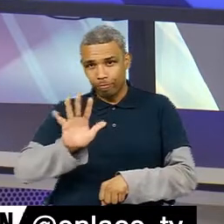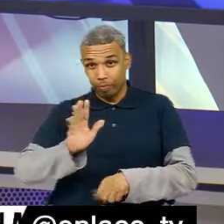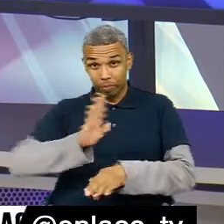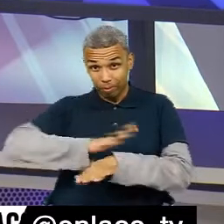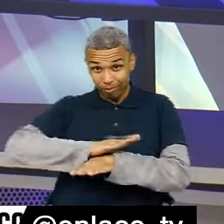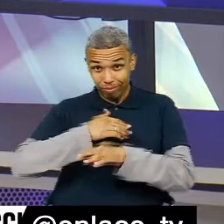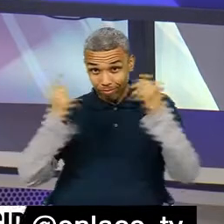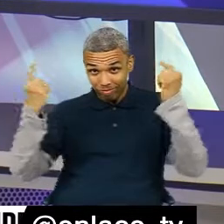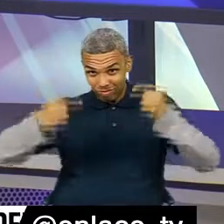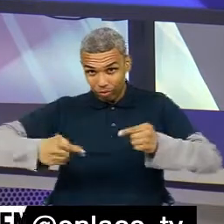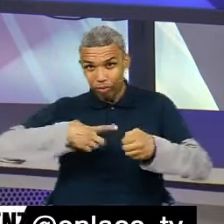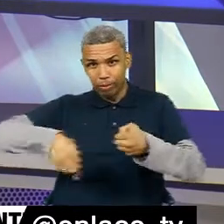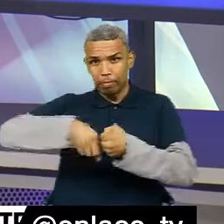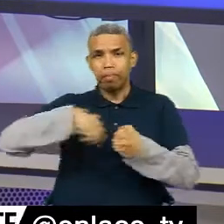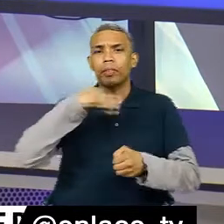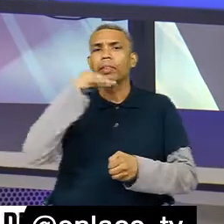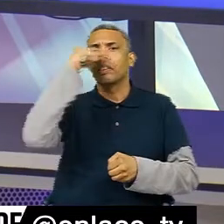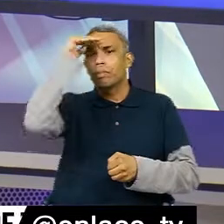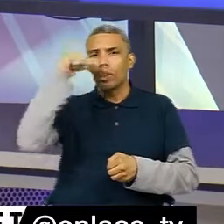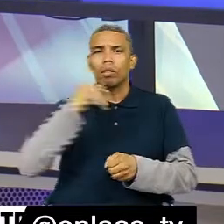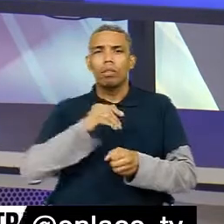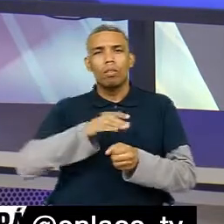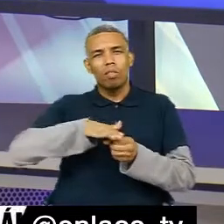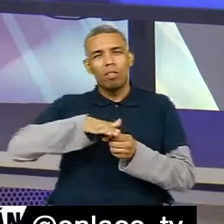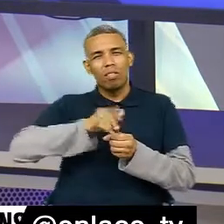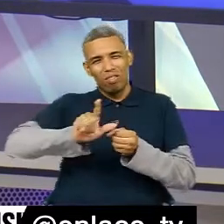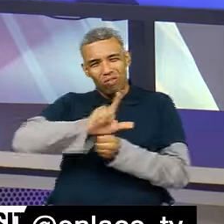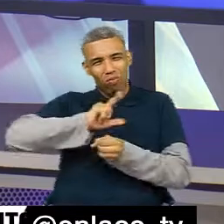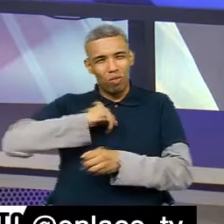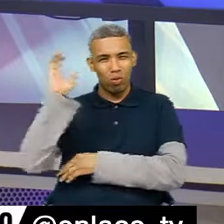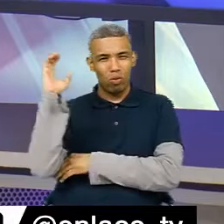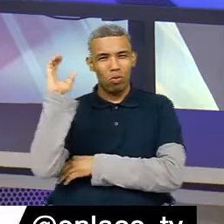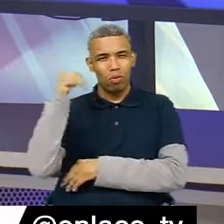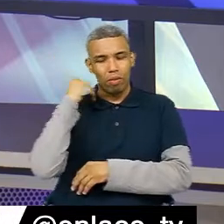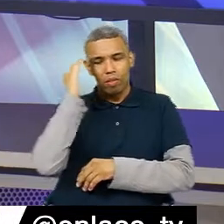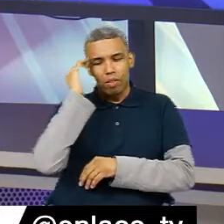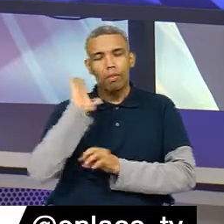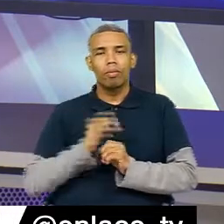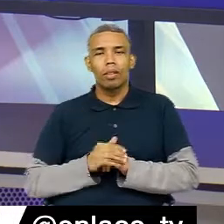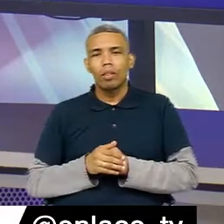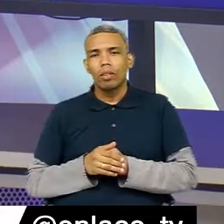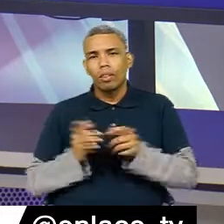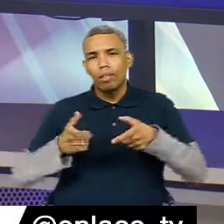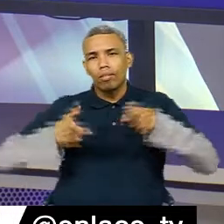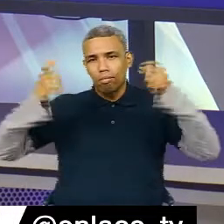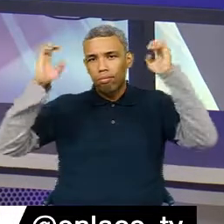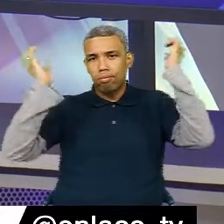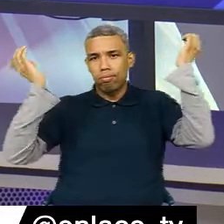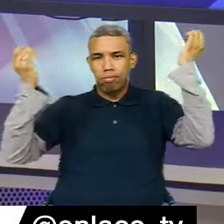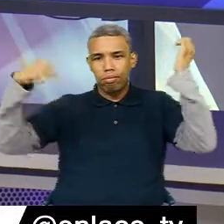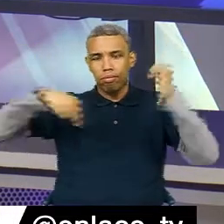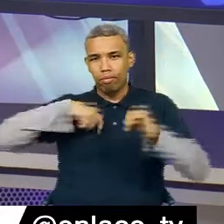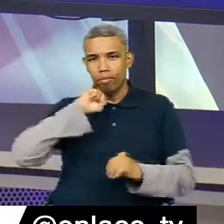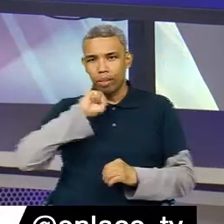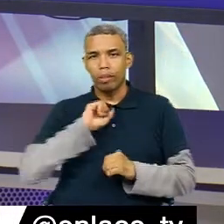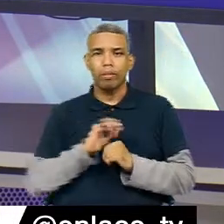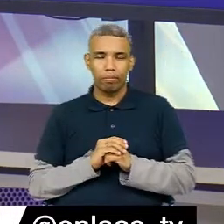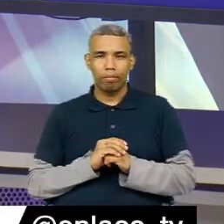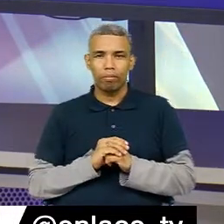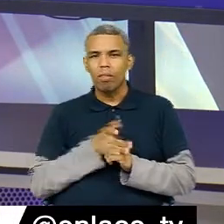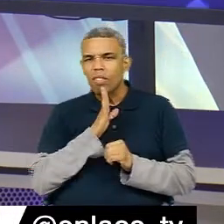de la Liga Águila 2 2016. El compromiso se jugará a las 5 de la tarde en el Estadio Daniel Villa Zapata. El cuerpo técnico anunció a los